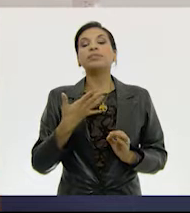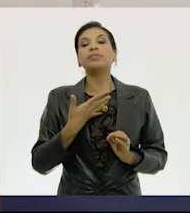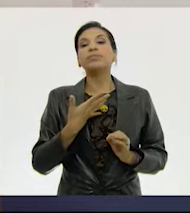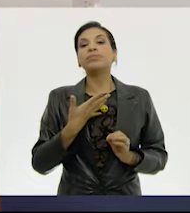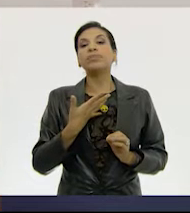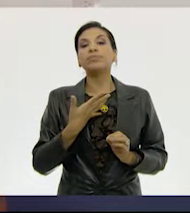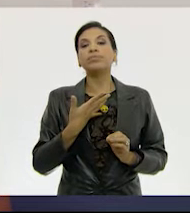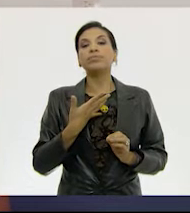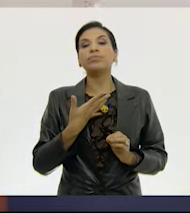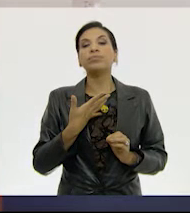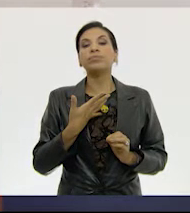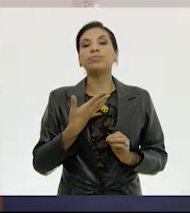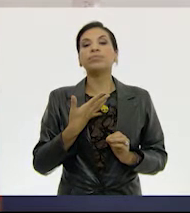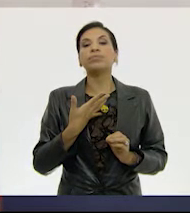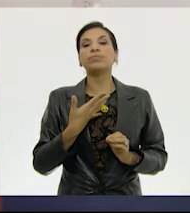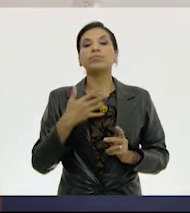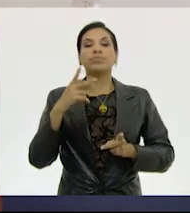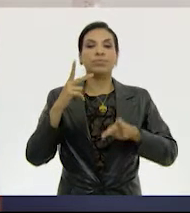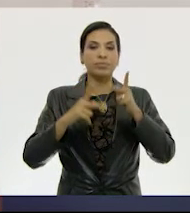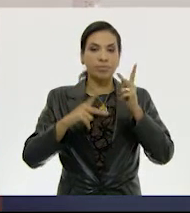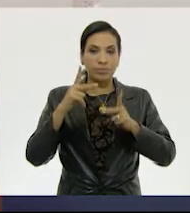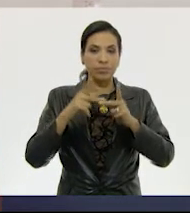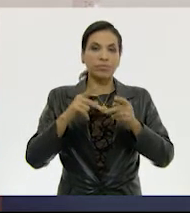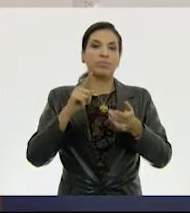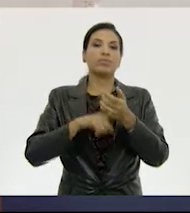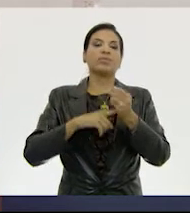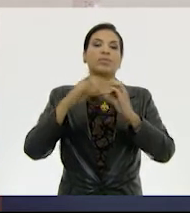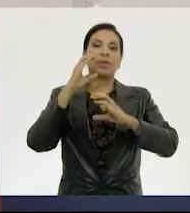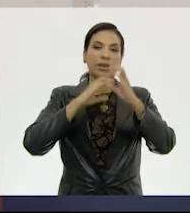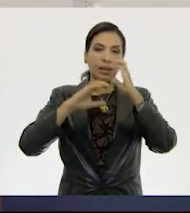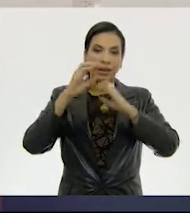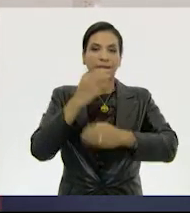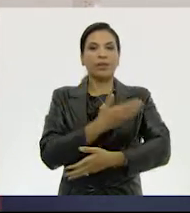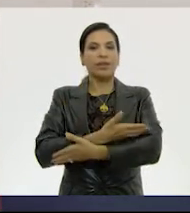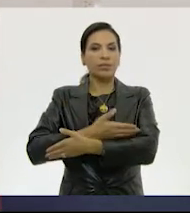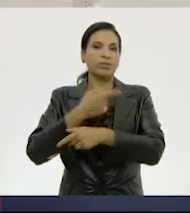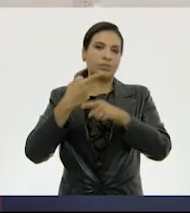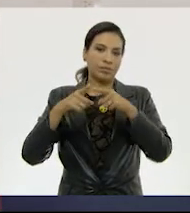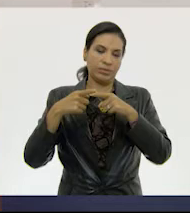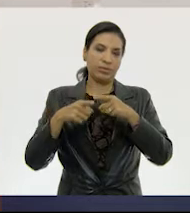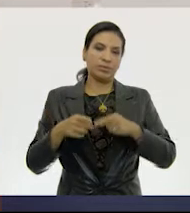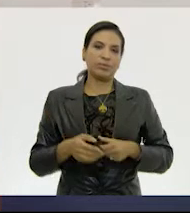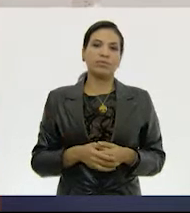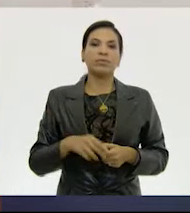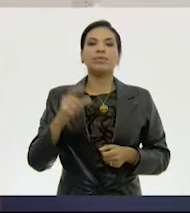el platicar, el canto, los arrullos